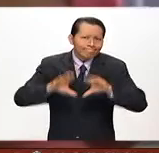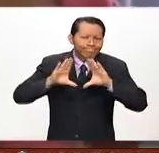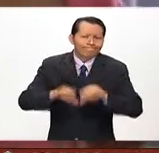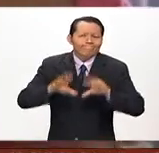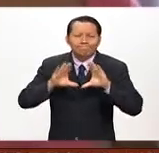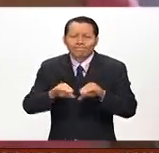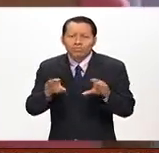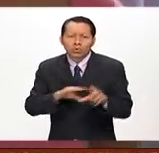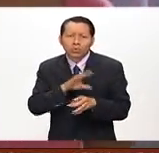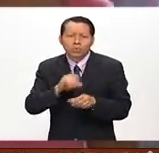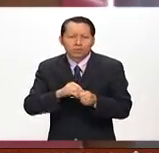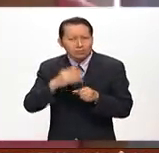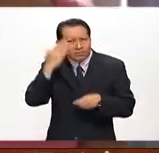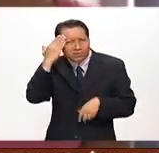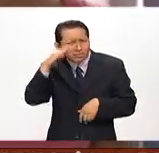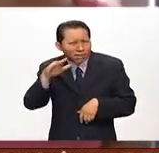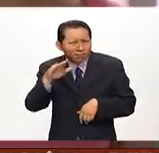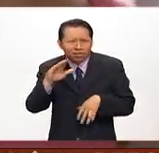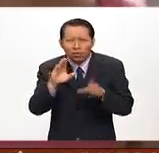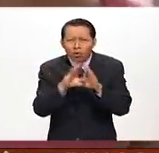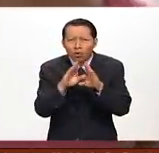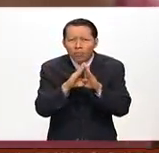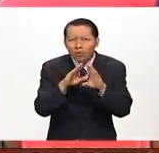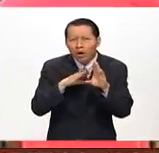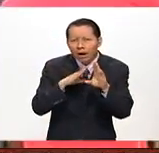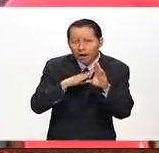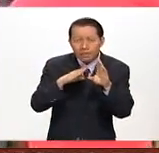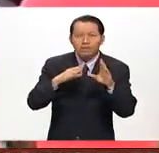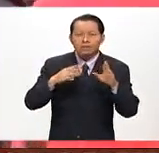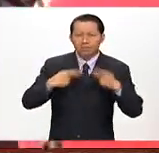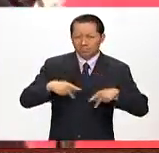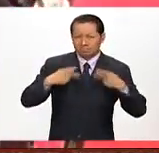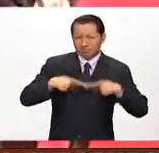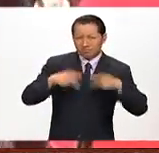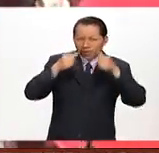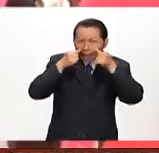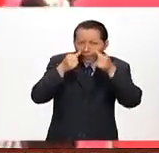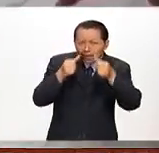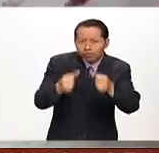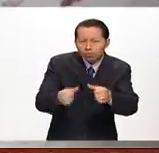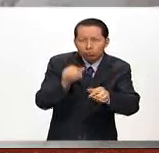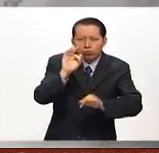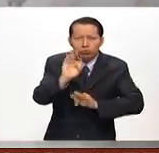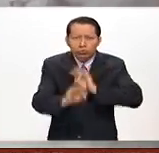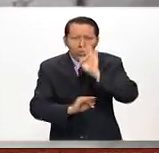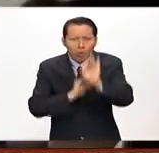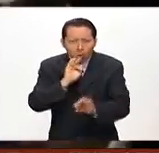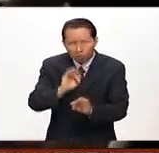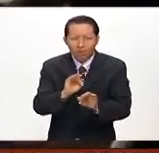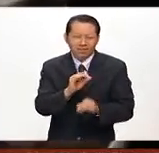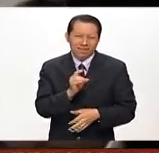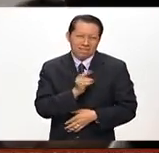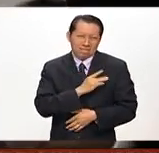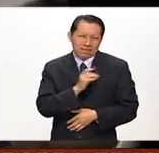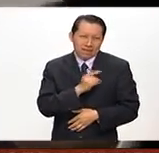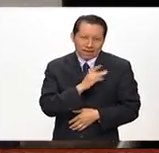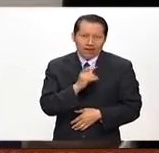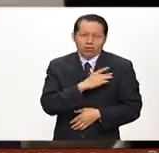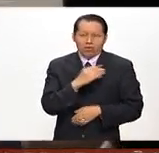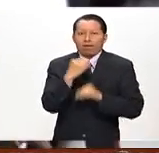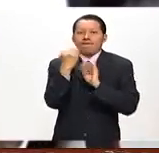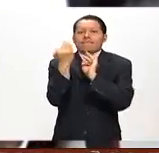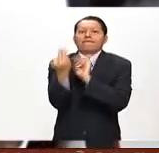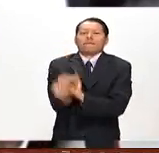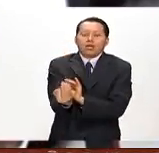manejar toda la parte de la atención al cliente, que se le quite ese miedo, ¿no?, de estar frente a